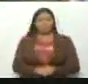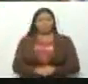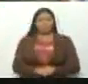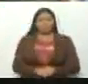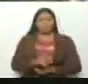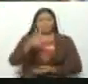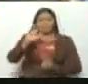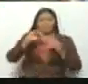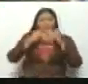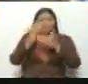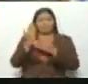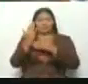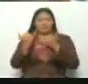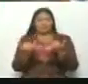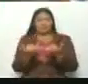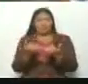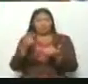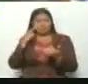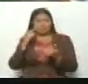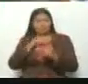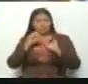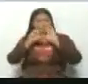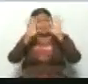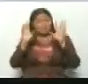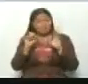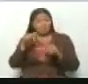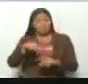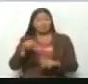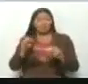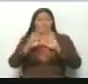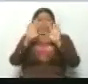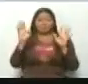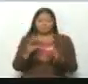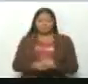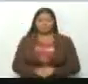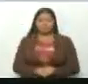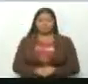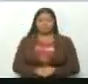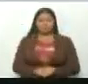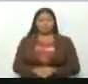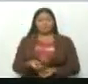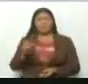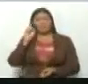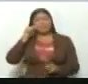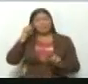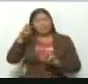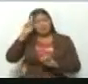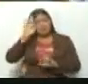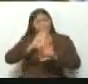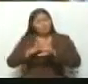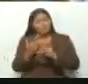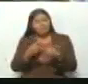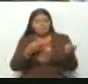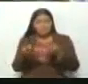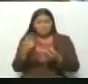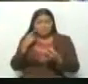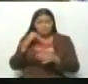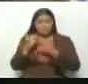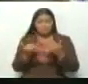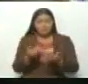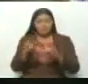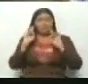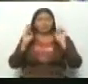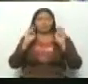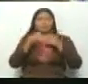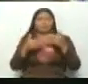A las 3 y media, 3 de la tarde, 3 de la mañana. 3 de la mañana, compatriota. Nos despertamos muy temprano. Muy tempranito. Mira, además el motivo hoy de la visita de la ministra, además que queremos abordar con ella